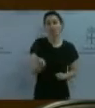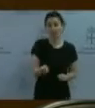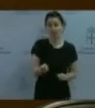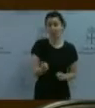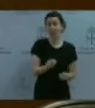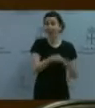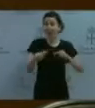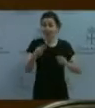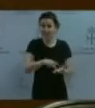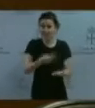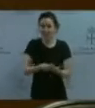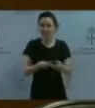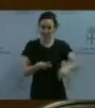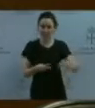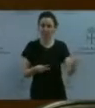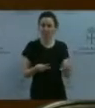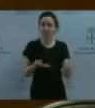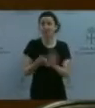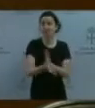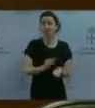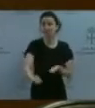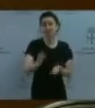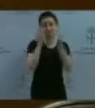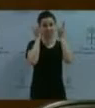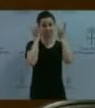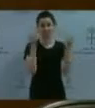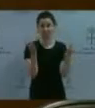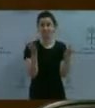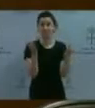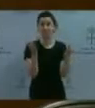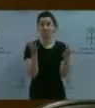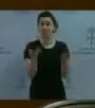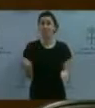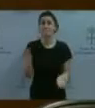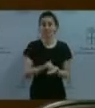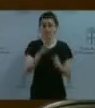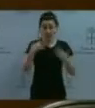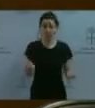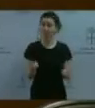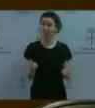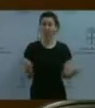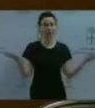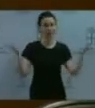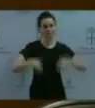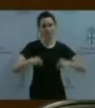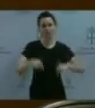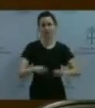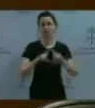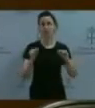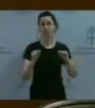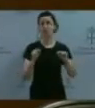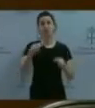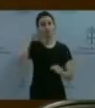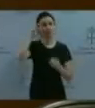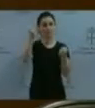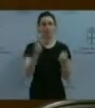gasto innecesario, más si cabe en la situación de crisis económica que atravesamos y que todos los expertos nos dicen que se va a agravar en el último